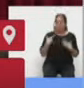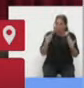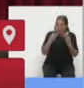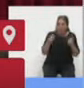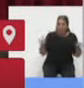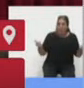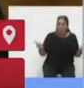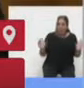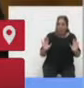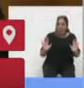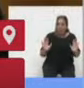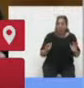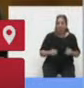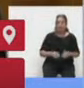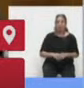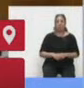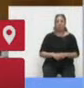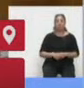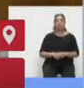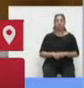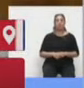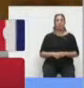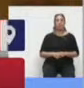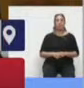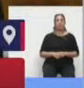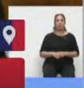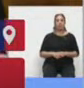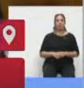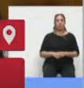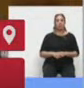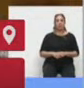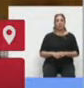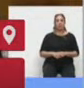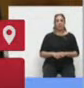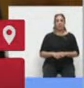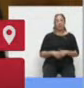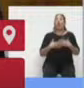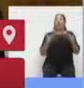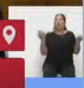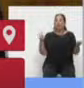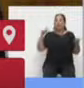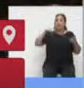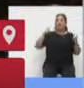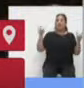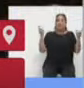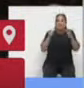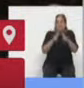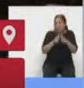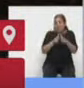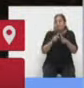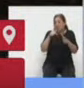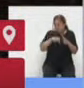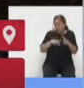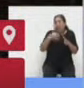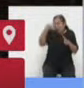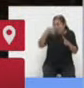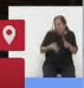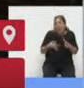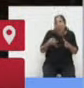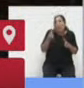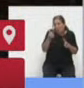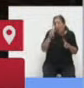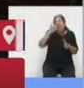comer parte de esto, pero de alguna manera vamos a compensar en parte. Por supuesto,